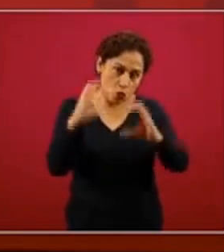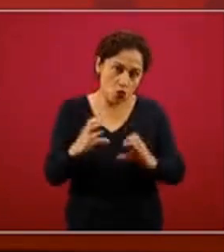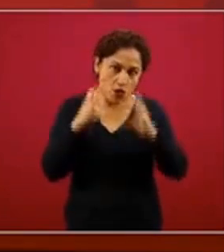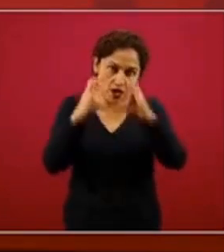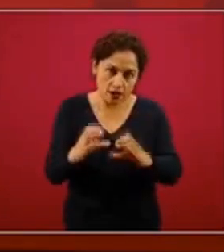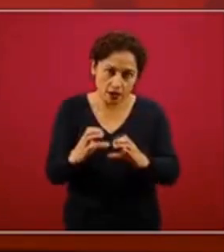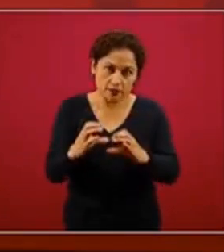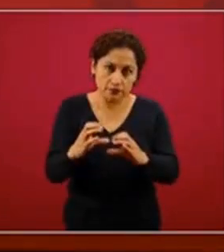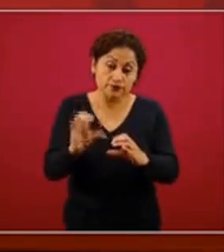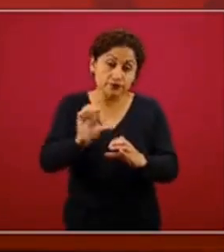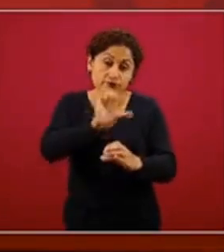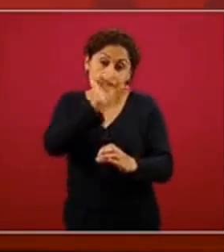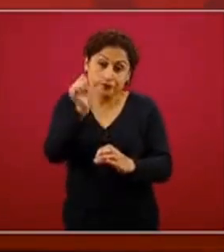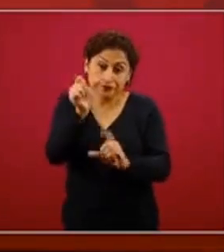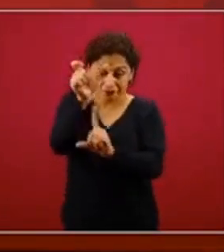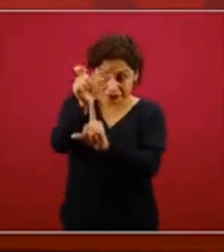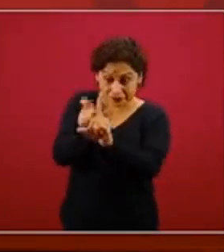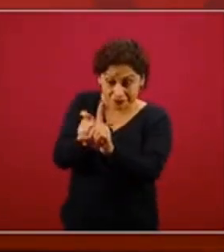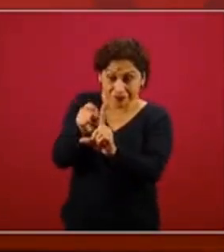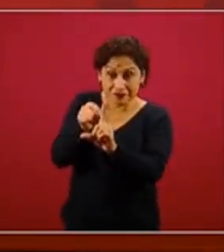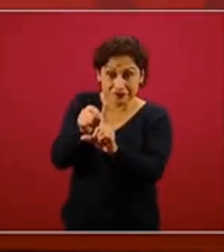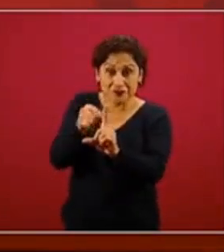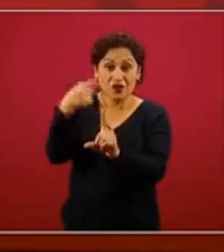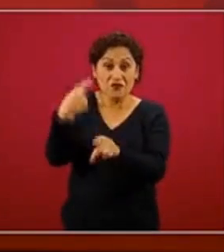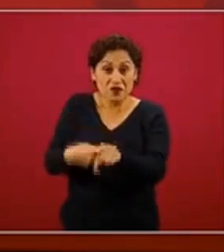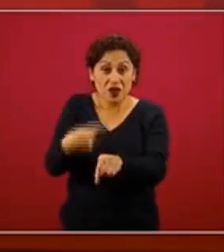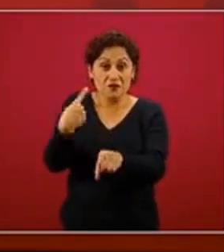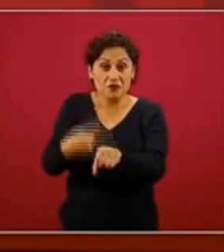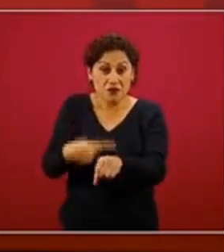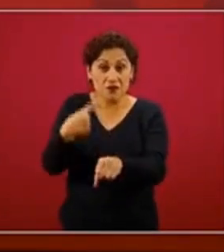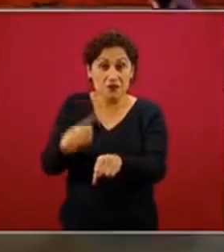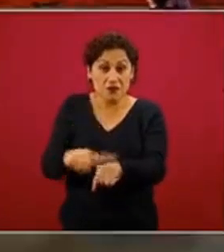de eso, pues hay muchas posibilidades de la expresión clínica.